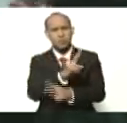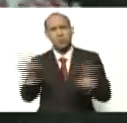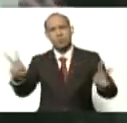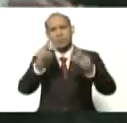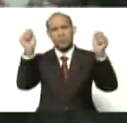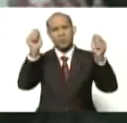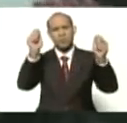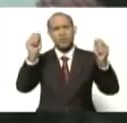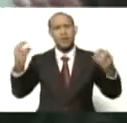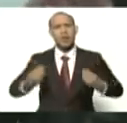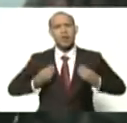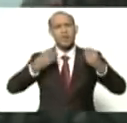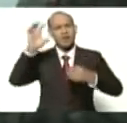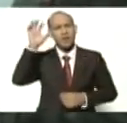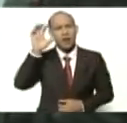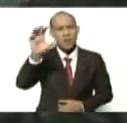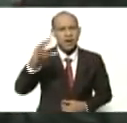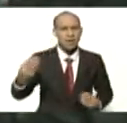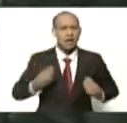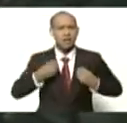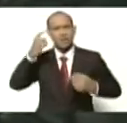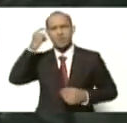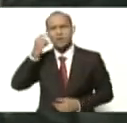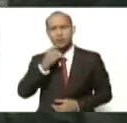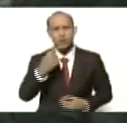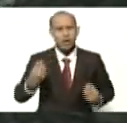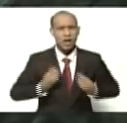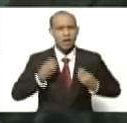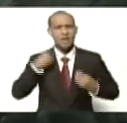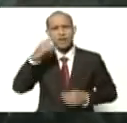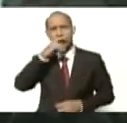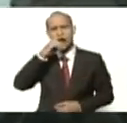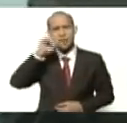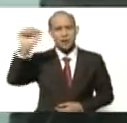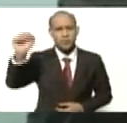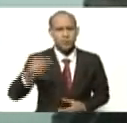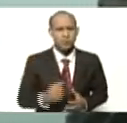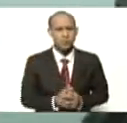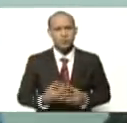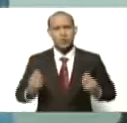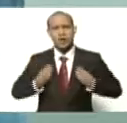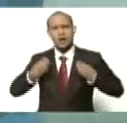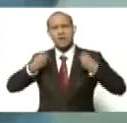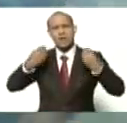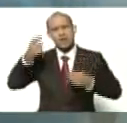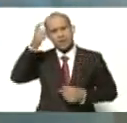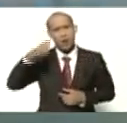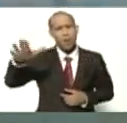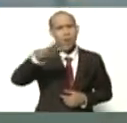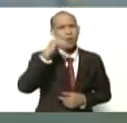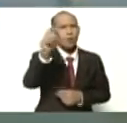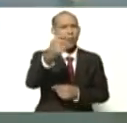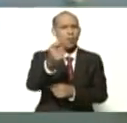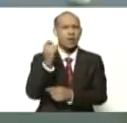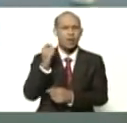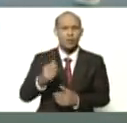que viva la patria que viva sucre que viva nicolás maduro y que dio el pueblo pescador